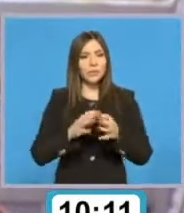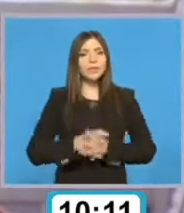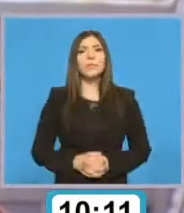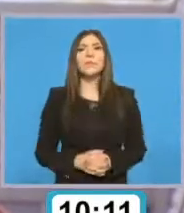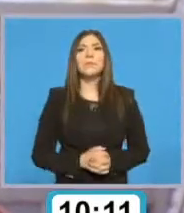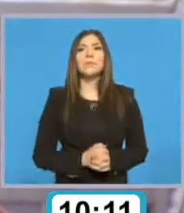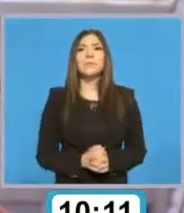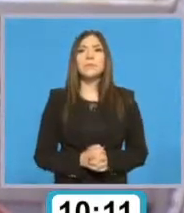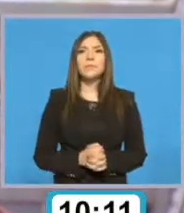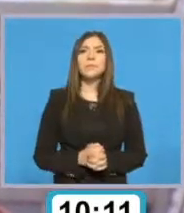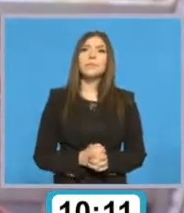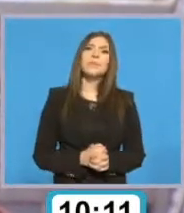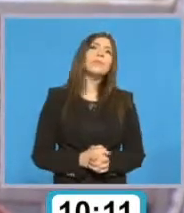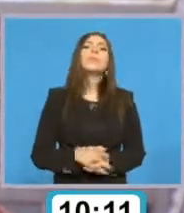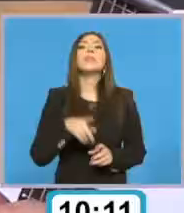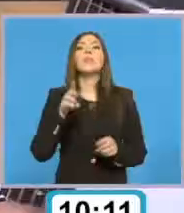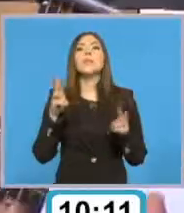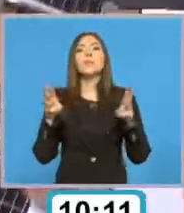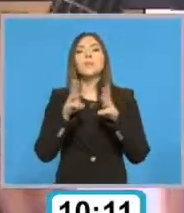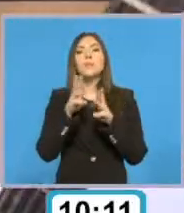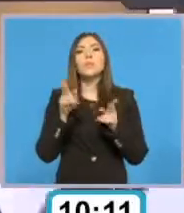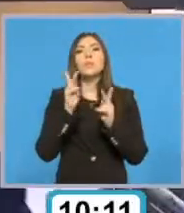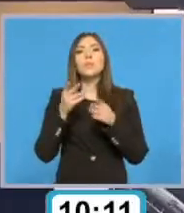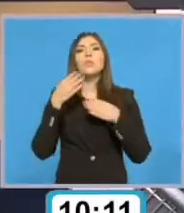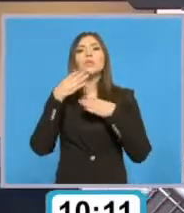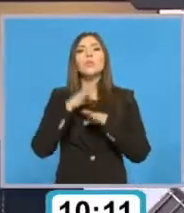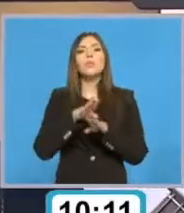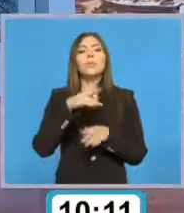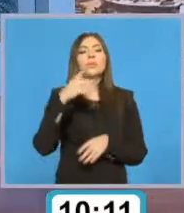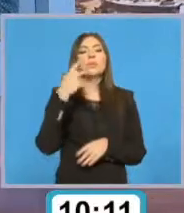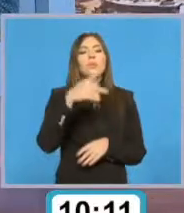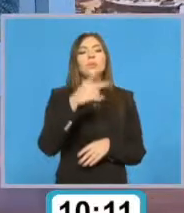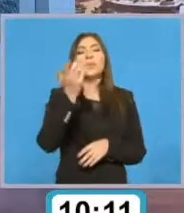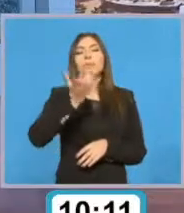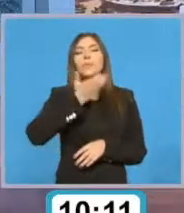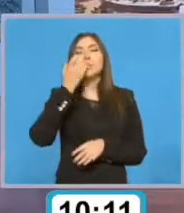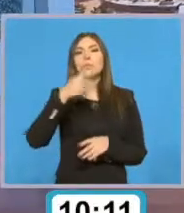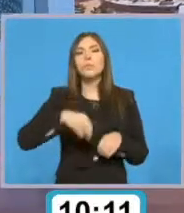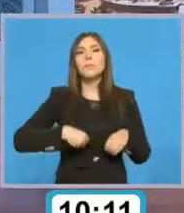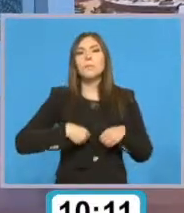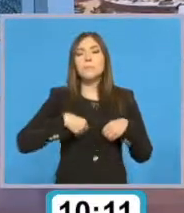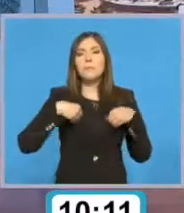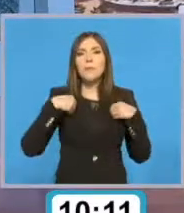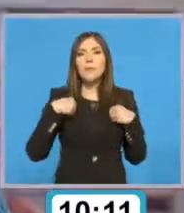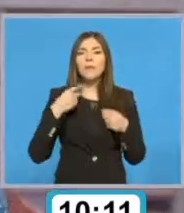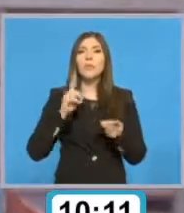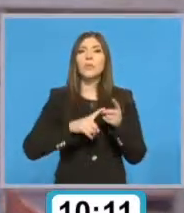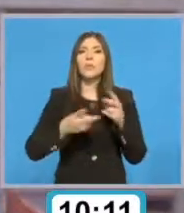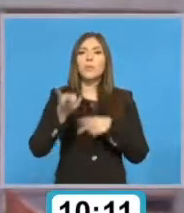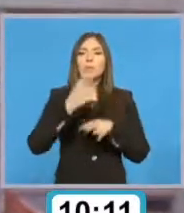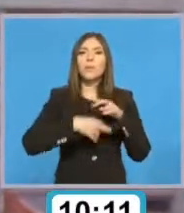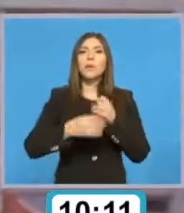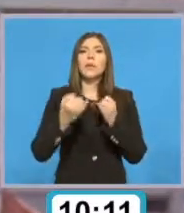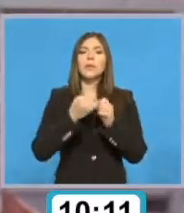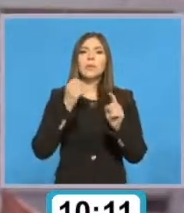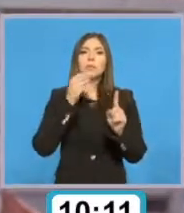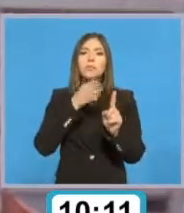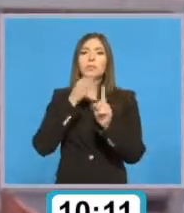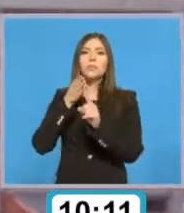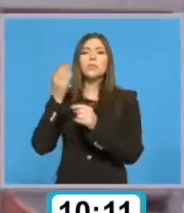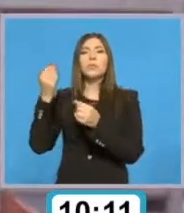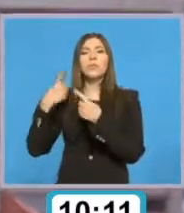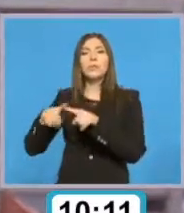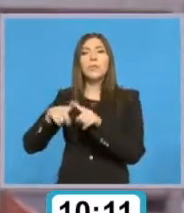social, habla de tus raíces, pero se enfoca también a muchos países, porque